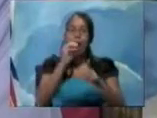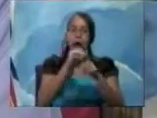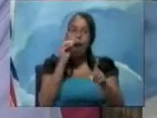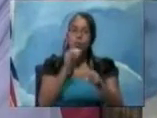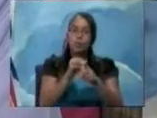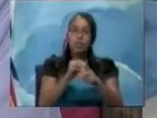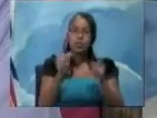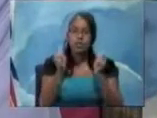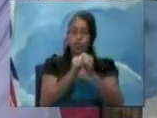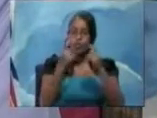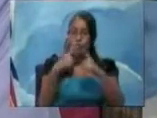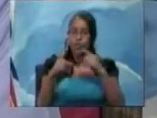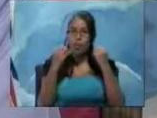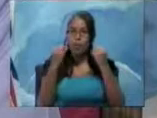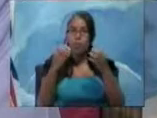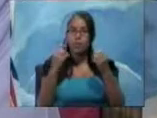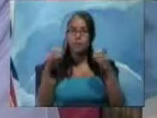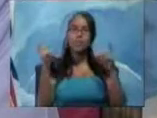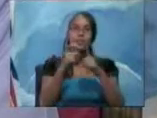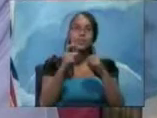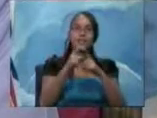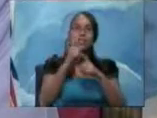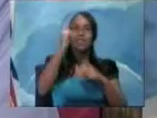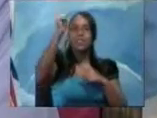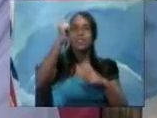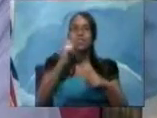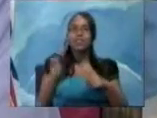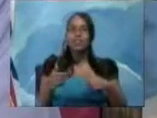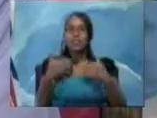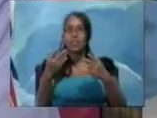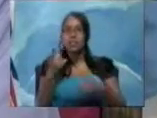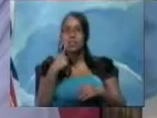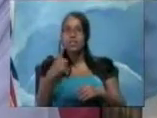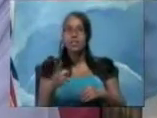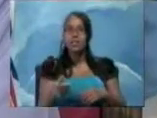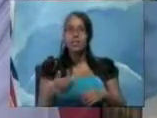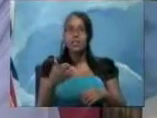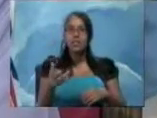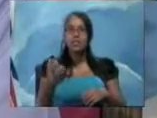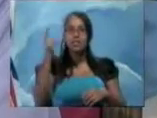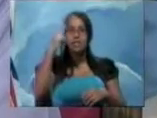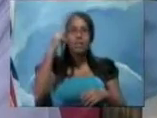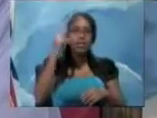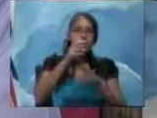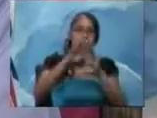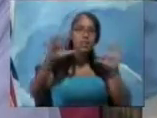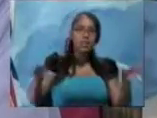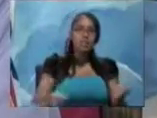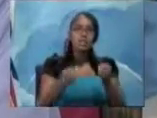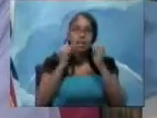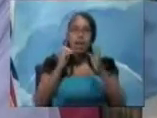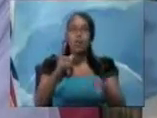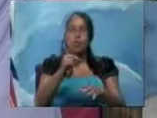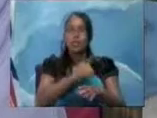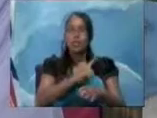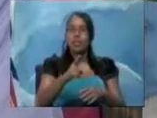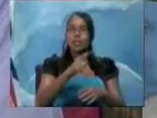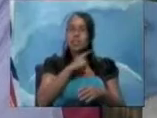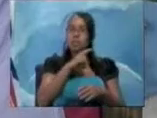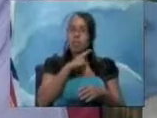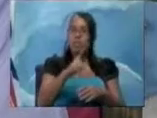palabras testifican y le exhortaba diciendo sé salvo de Esta perversa